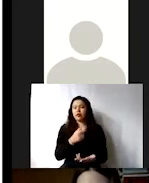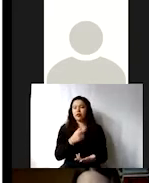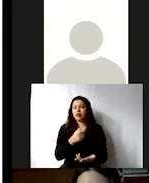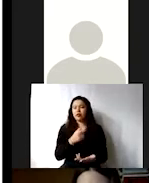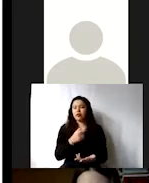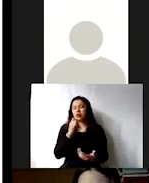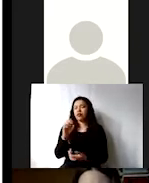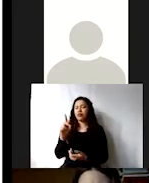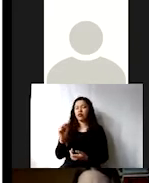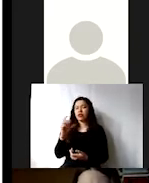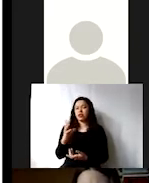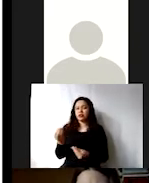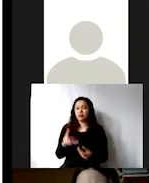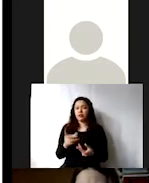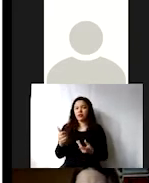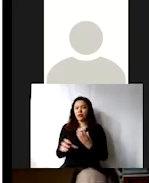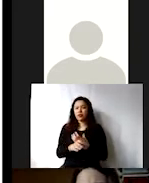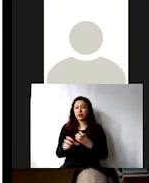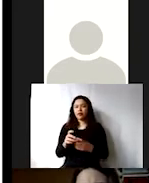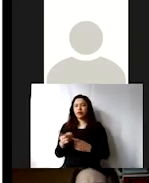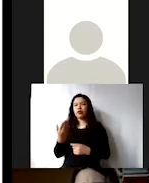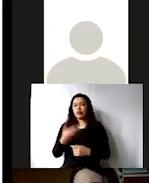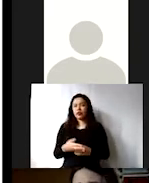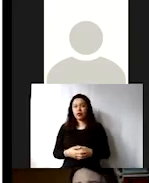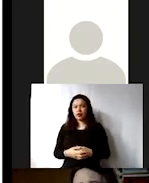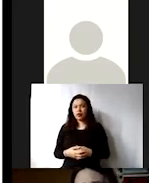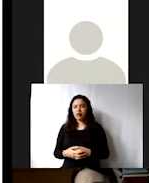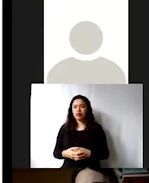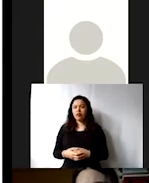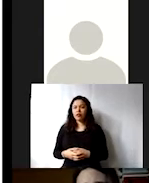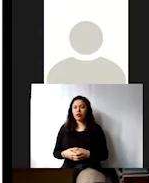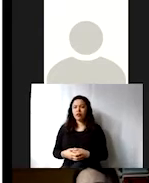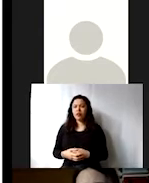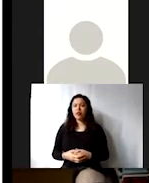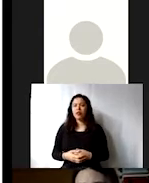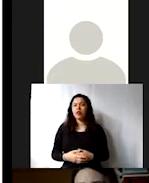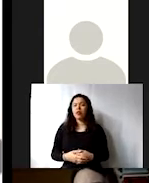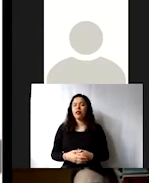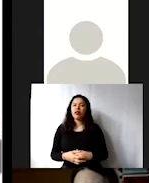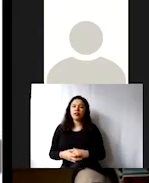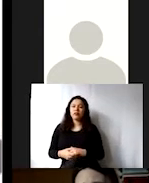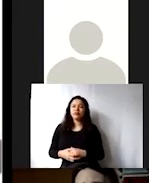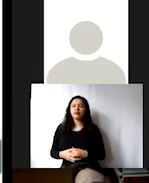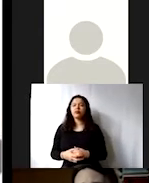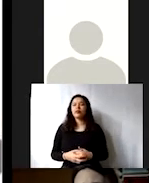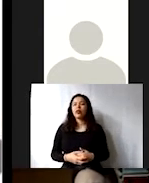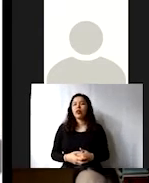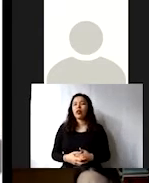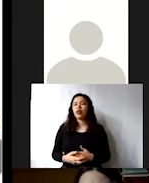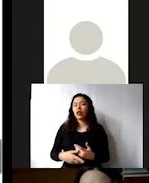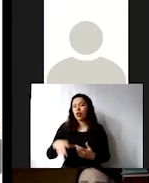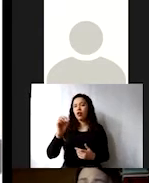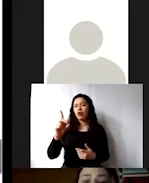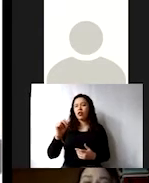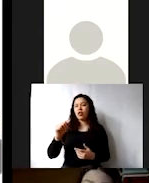estos es el Joint SDG Fund o el Fondo Común de ODS, que también tiene